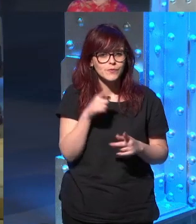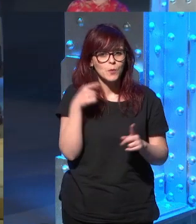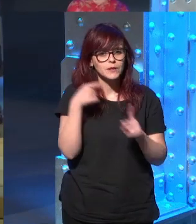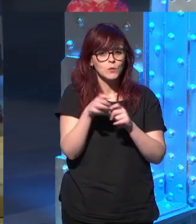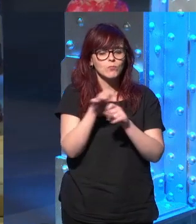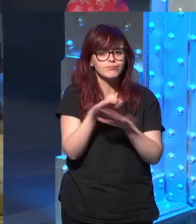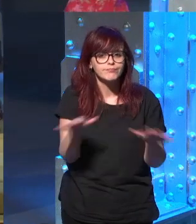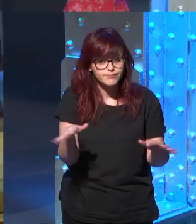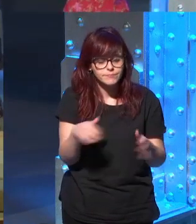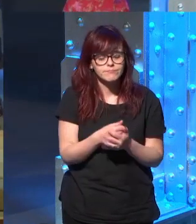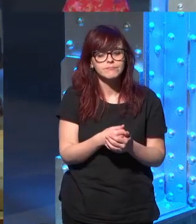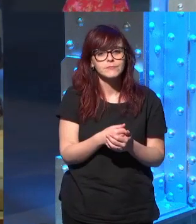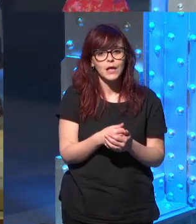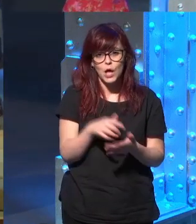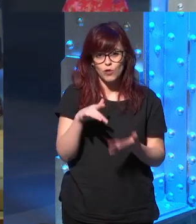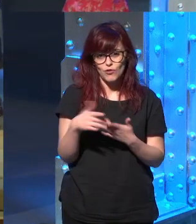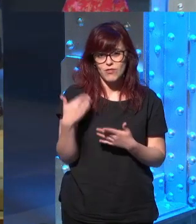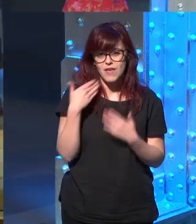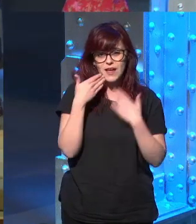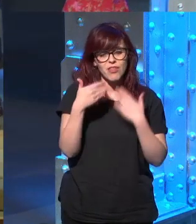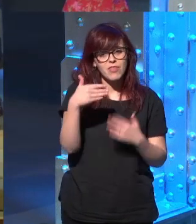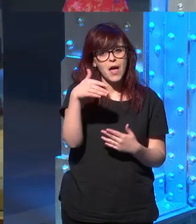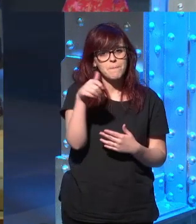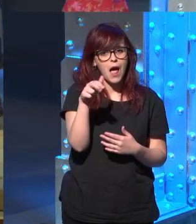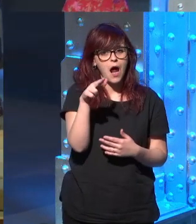El otro día, bueno, estuve, gracias a María,